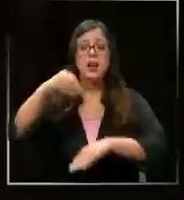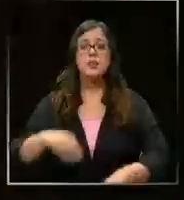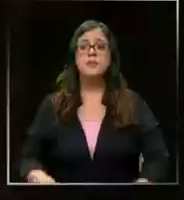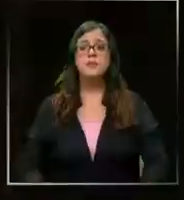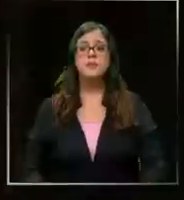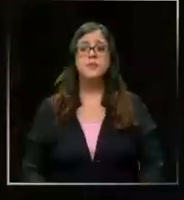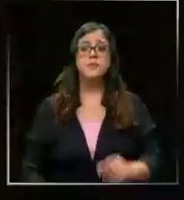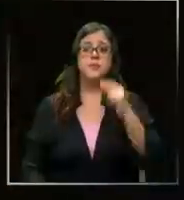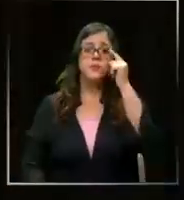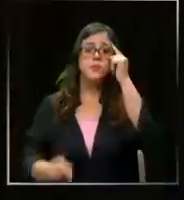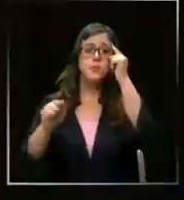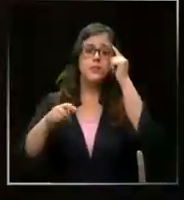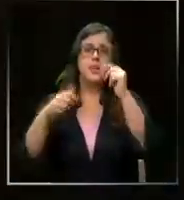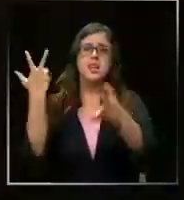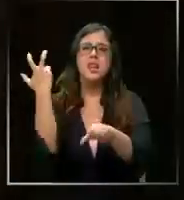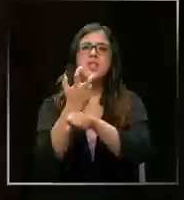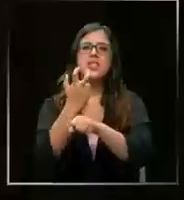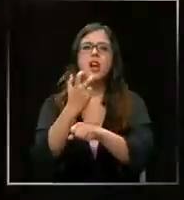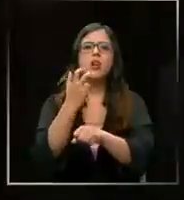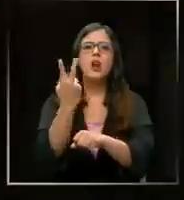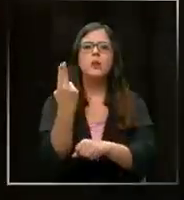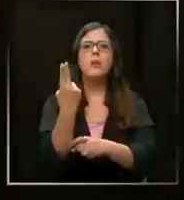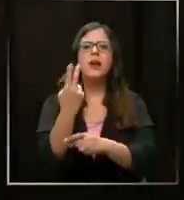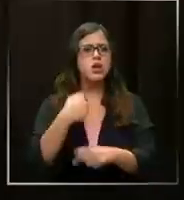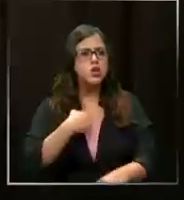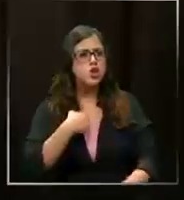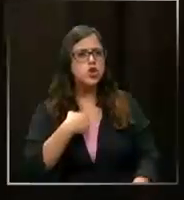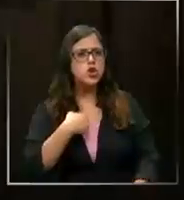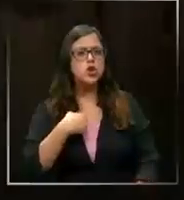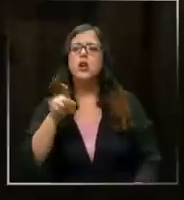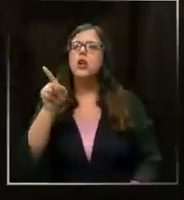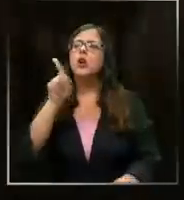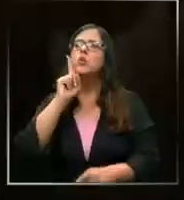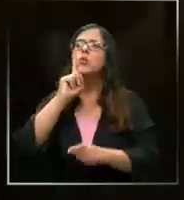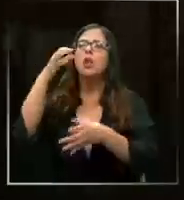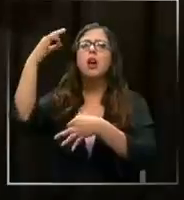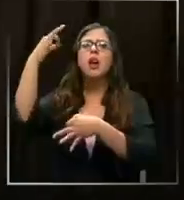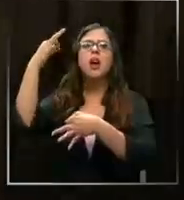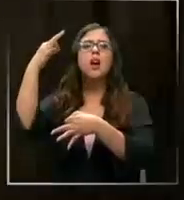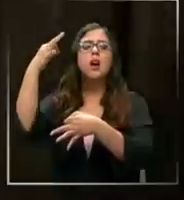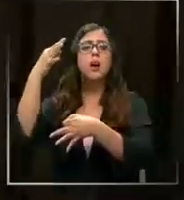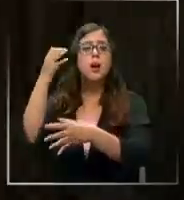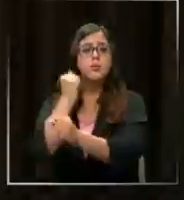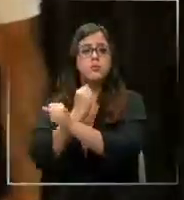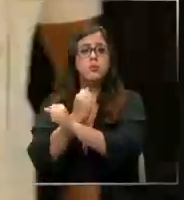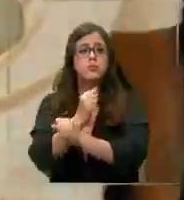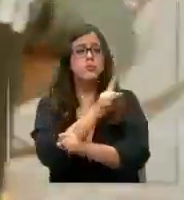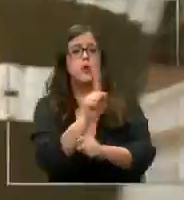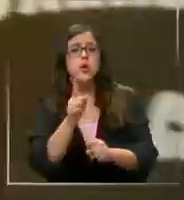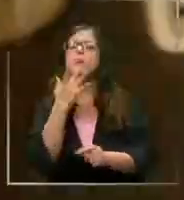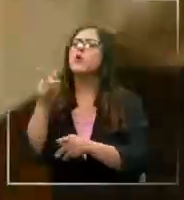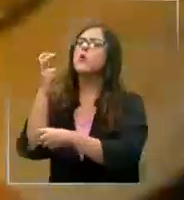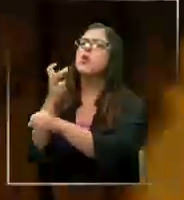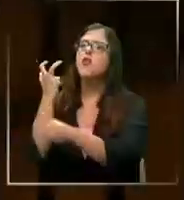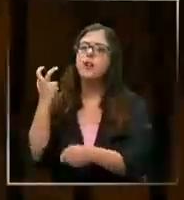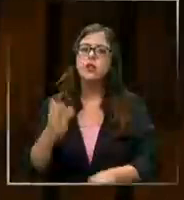asaltar a una pareja? ¿Yo? Sí. ¿Tiene antecedente o no? No. ¿Y por qué anda robando?